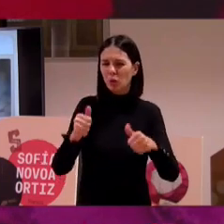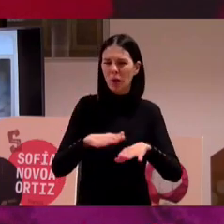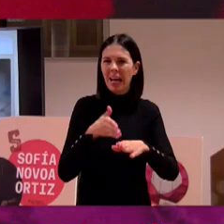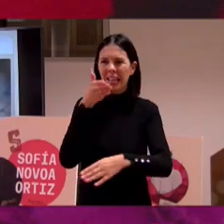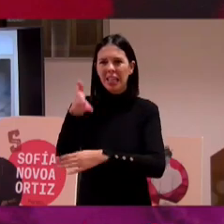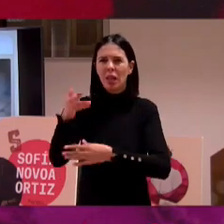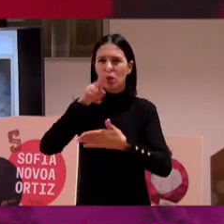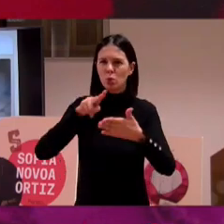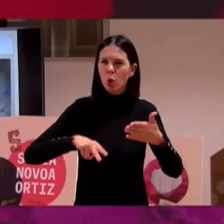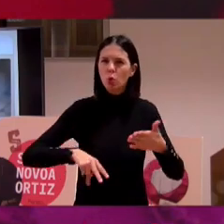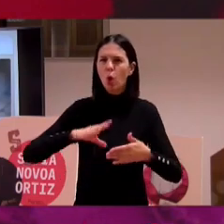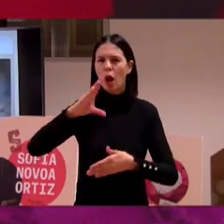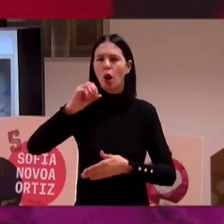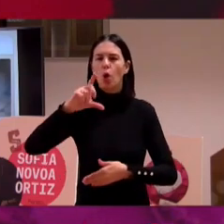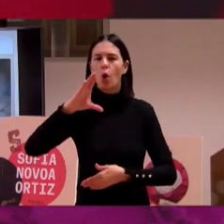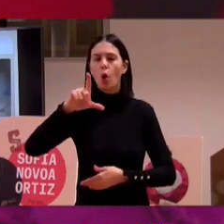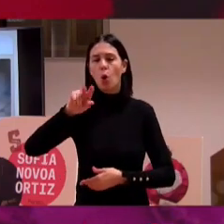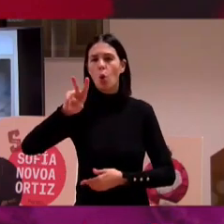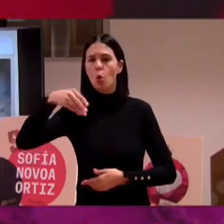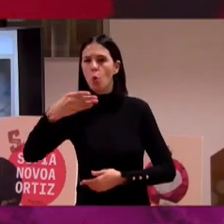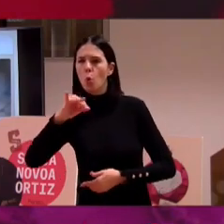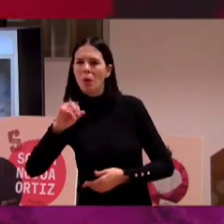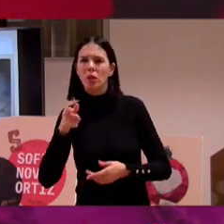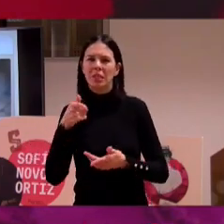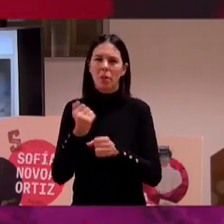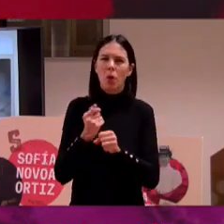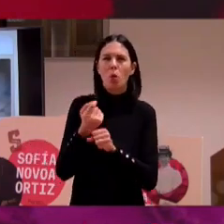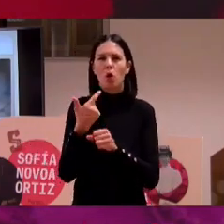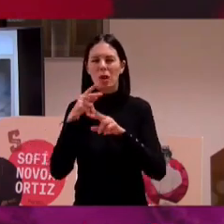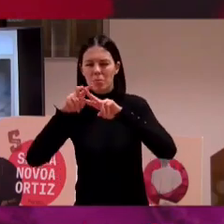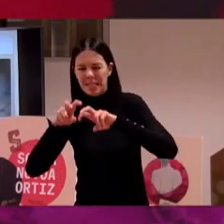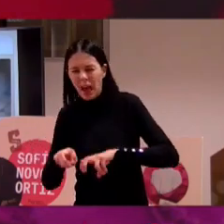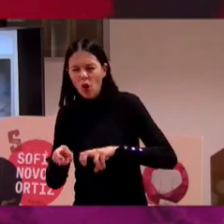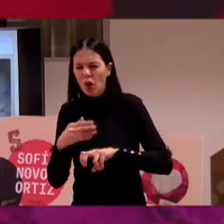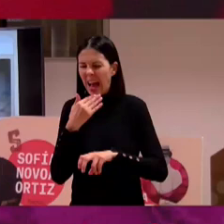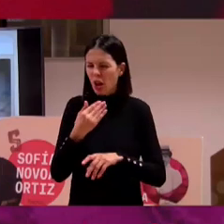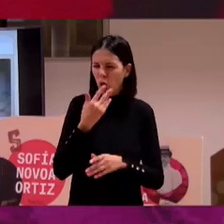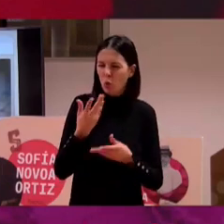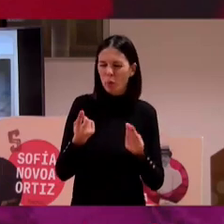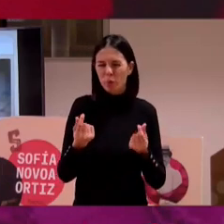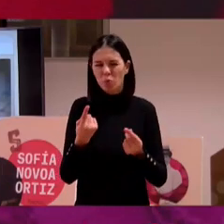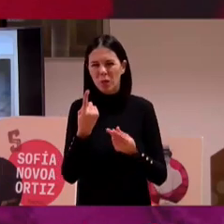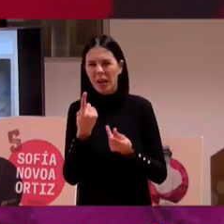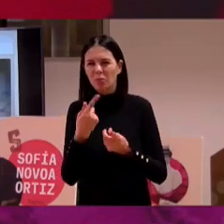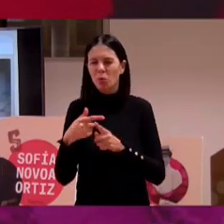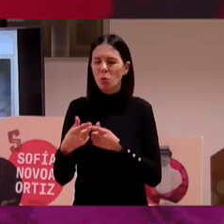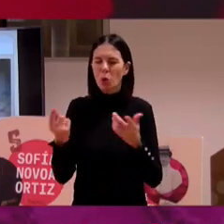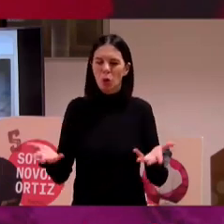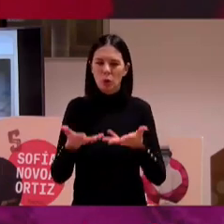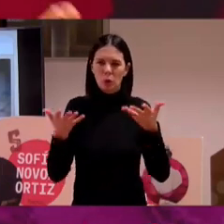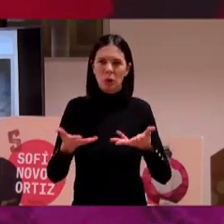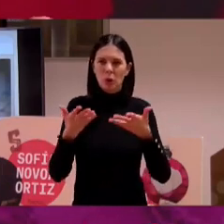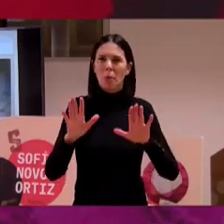a Columbia, entón, bueno, pues estaba así un pouco como investigadora, unha cousa así un pouco vaga, pero era